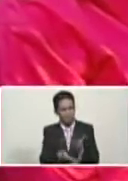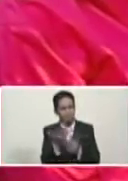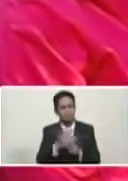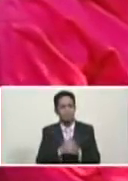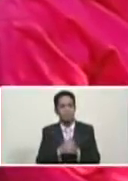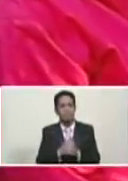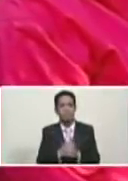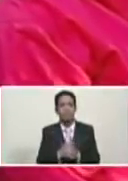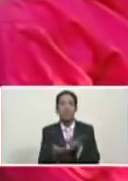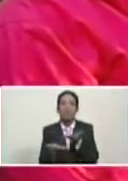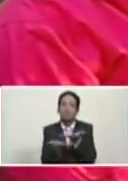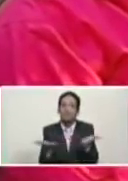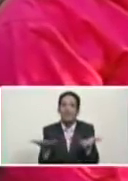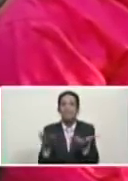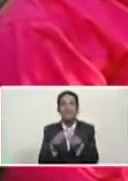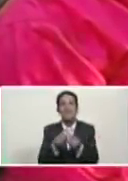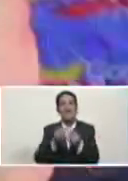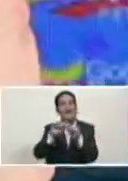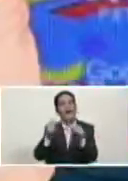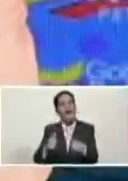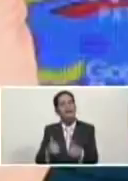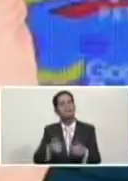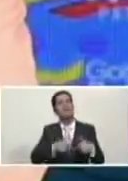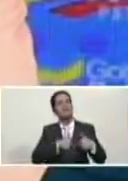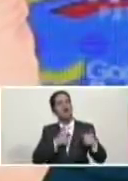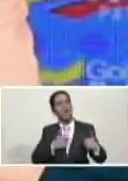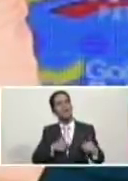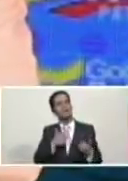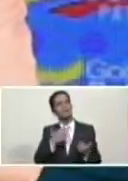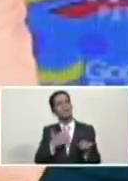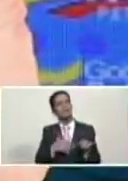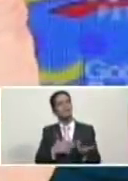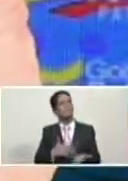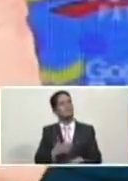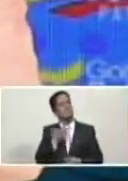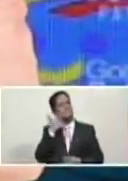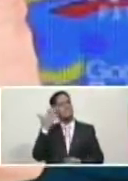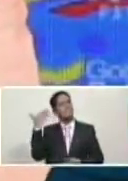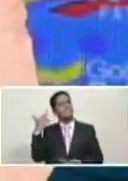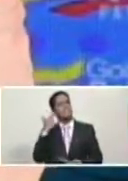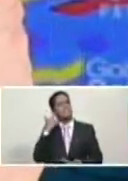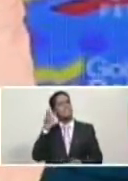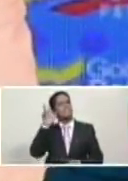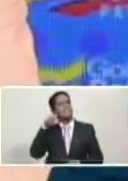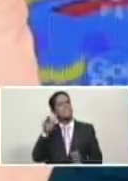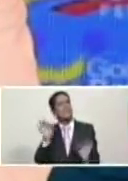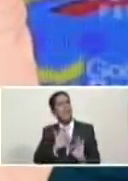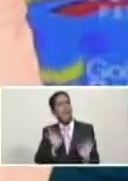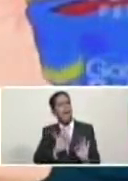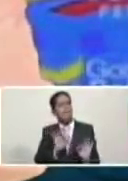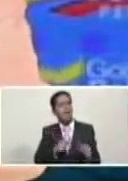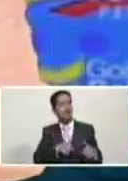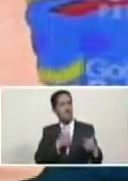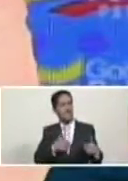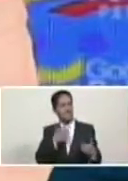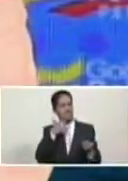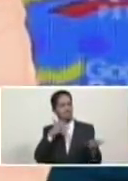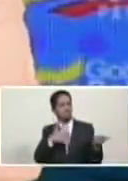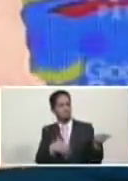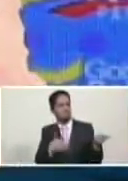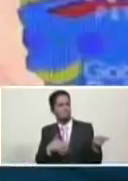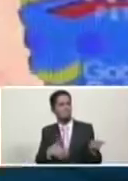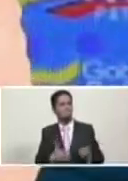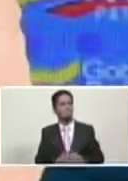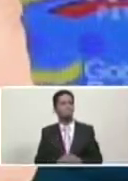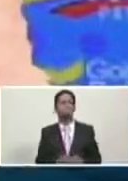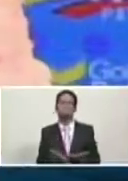ustedes con su arte. Corazón Llanero, tengo tiempo que no escucho a Corazón Llanero en las calles. Capitán